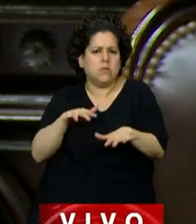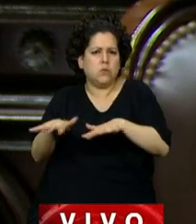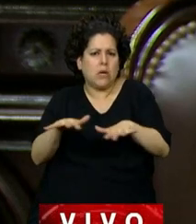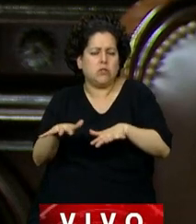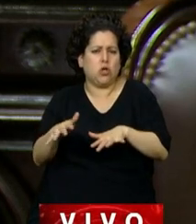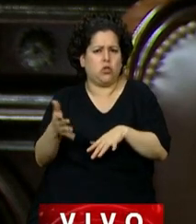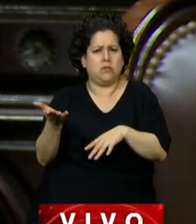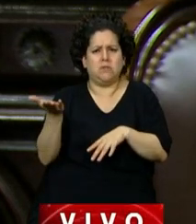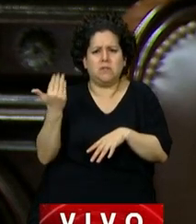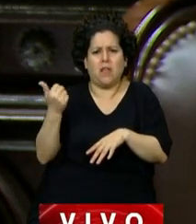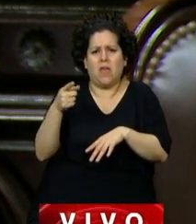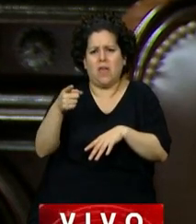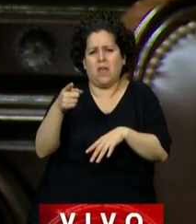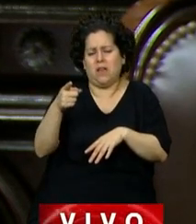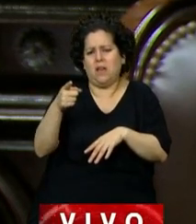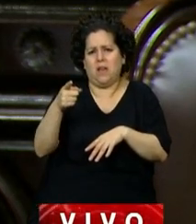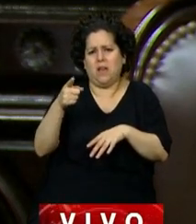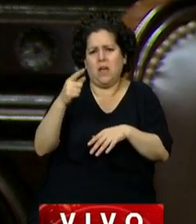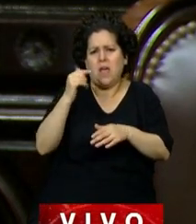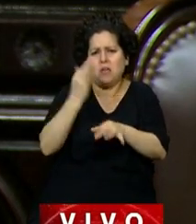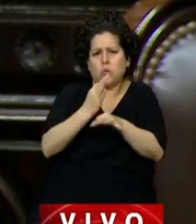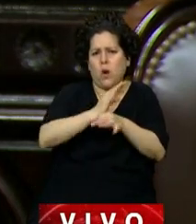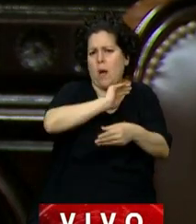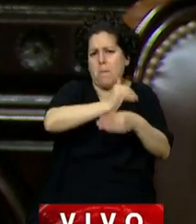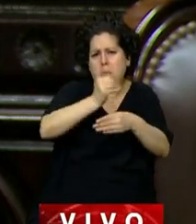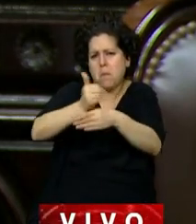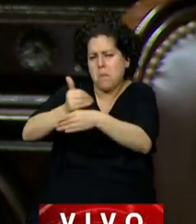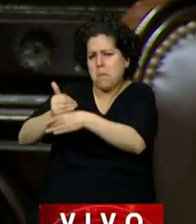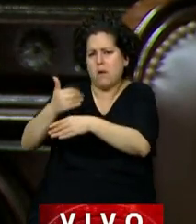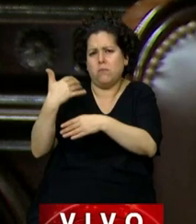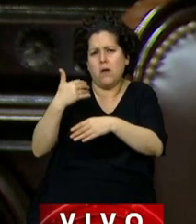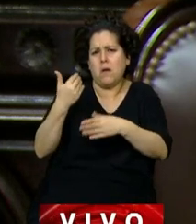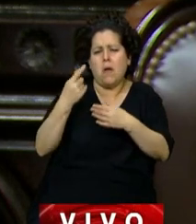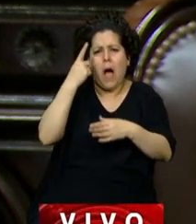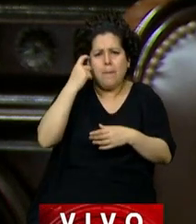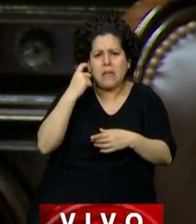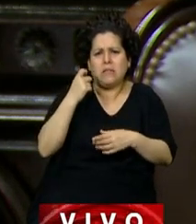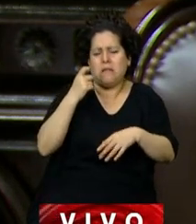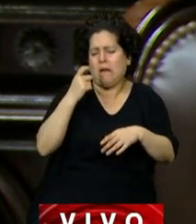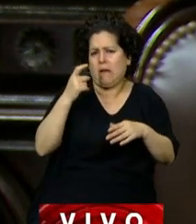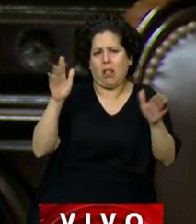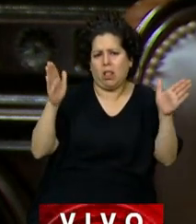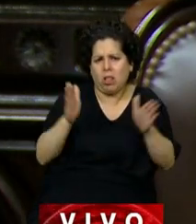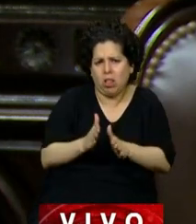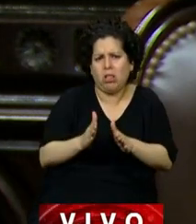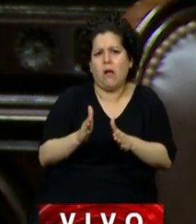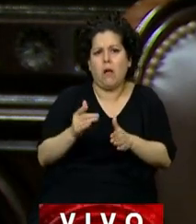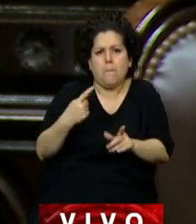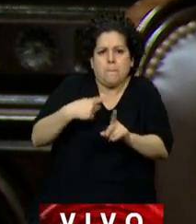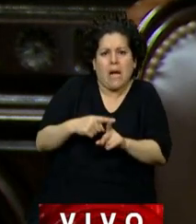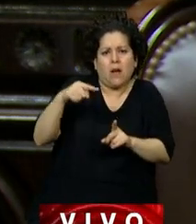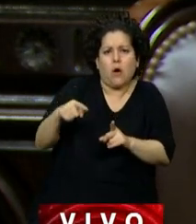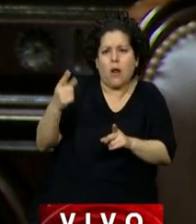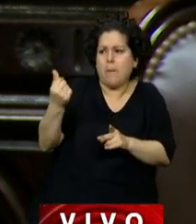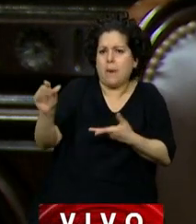fue el impacto del cierre prolongado de las escuelas en cuanto a pérdidas de aprendizaje, viene este presupuesto